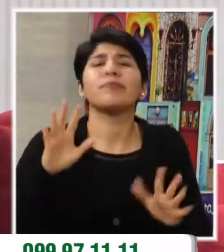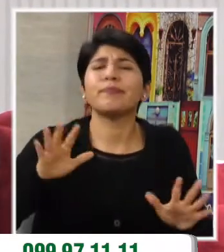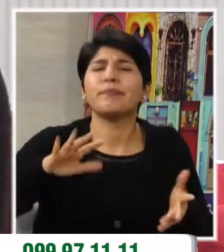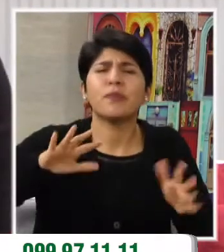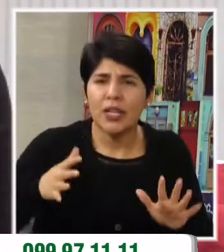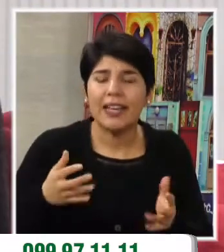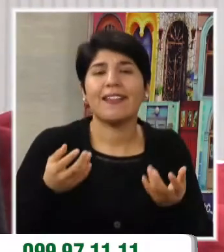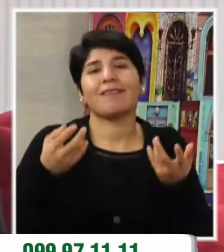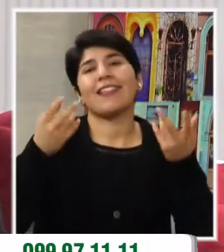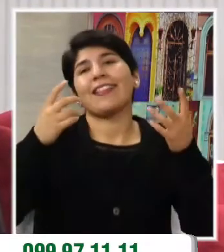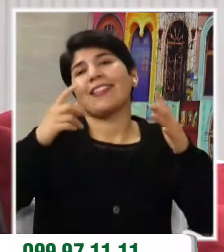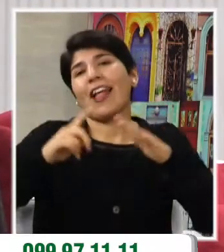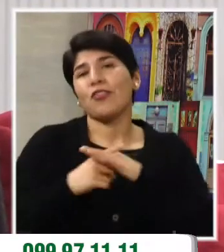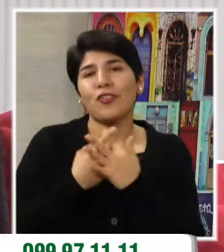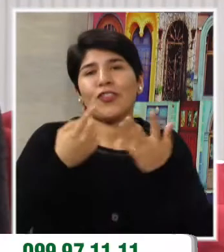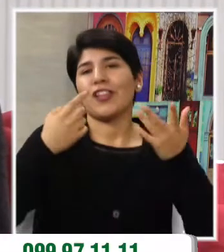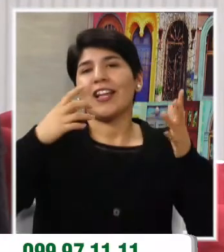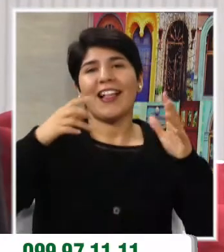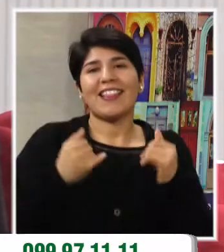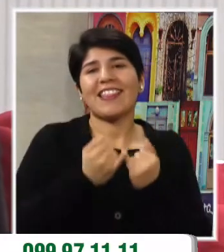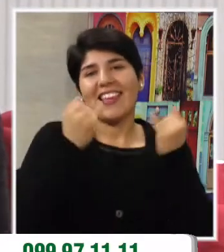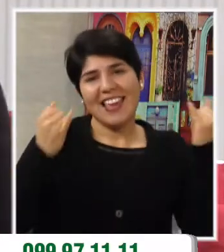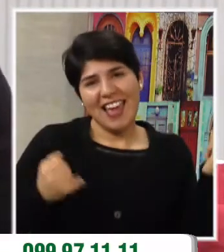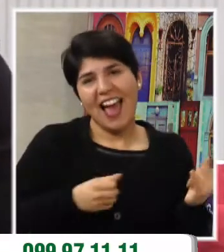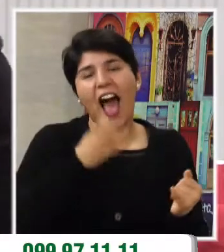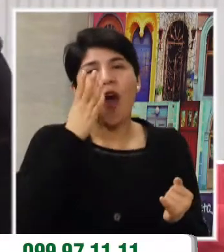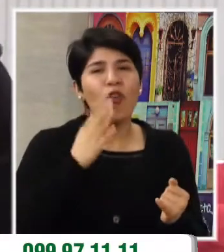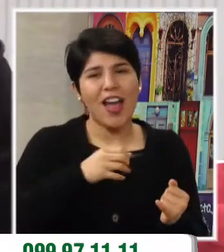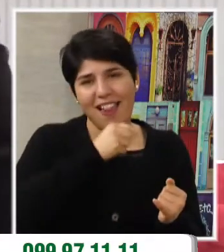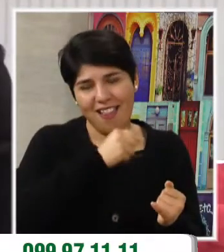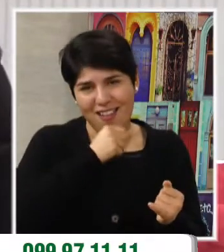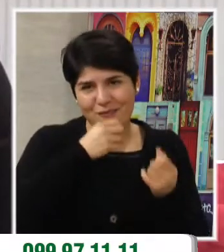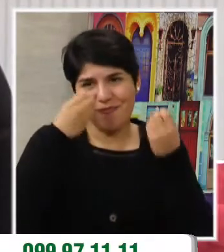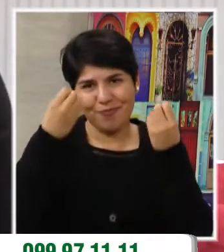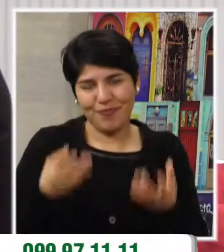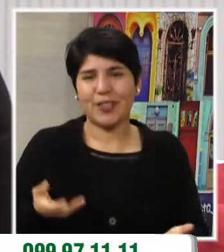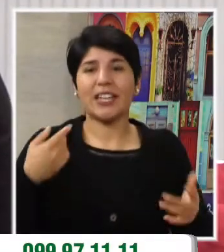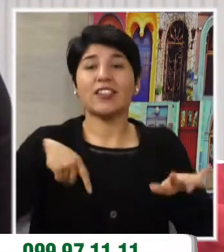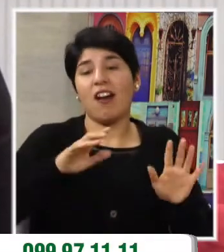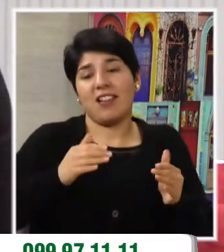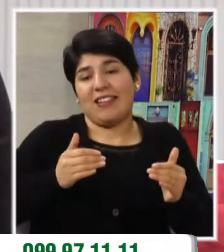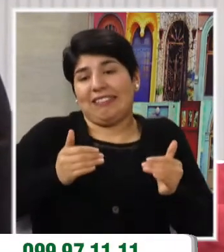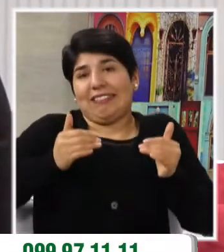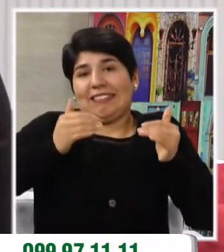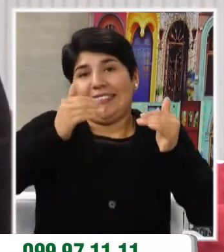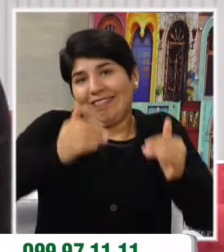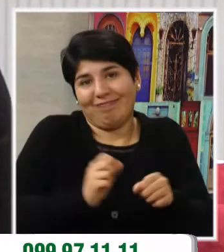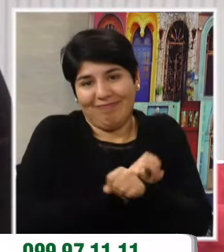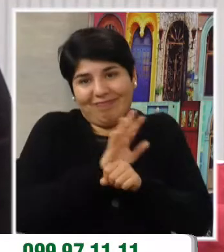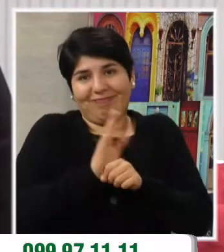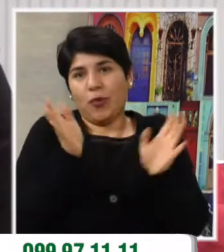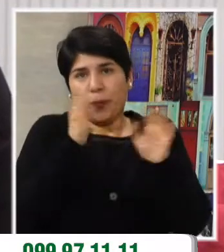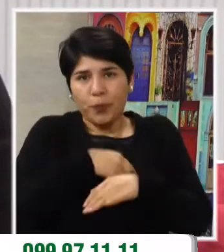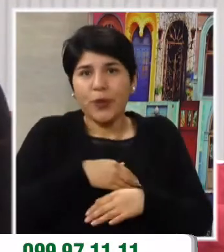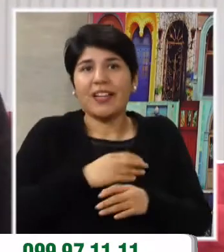como no tuvimos día del abuelo porque fue completamente atípico bueno la actividad se fue este a medida que